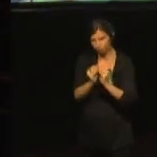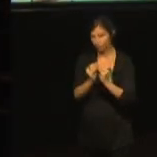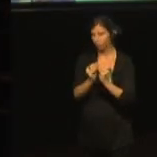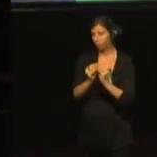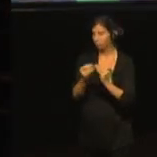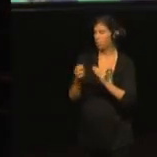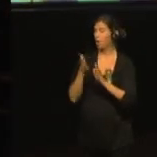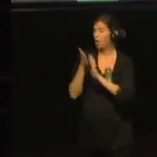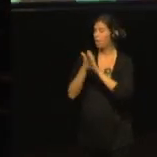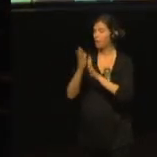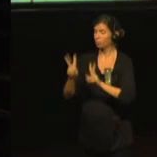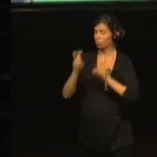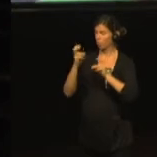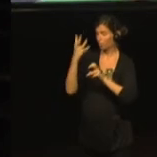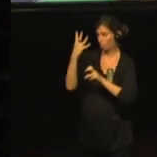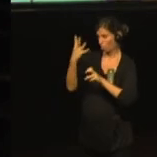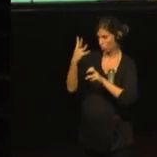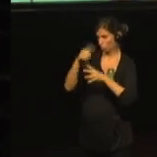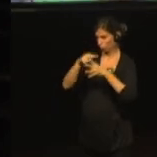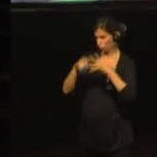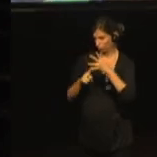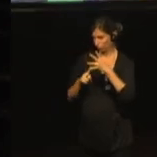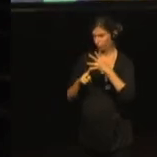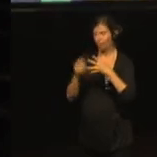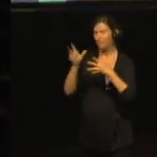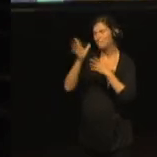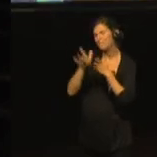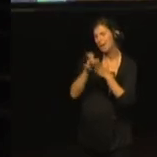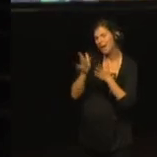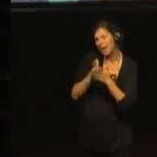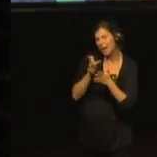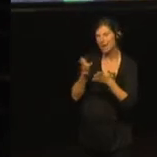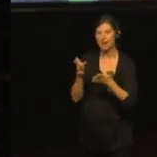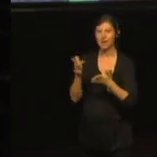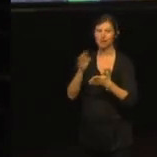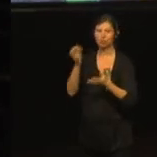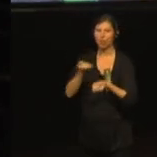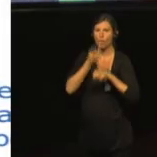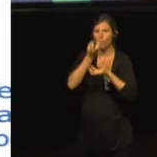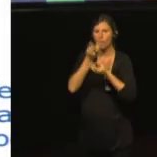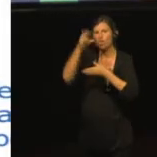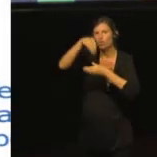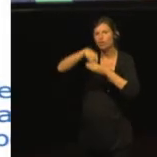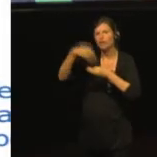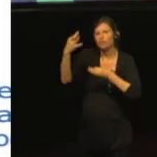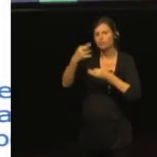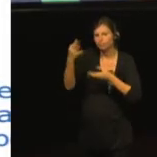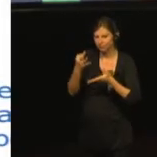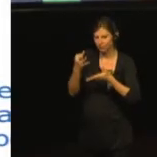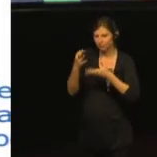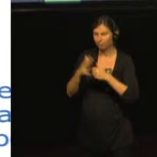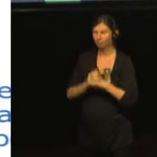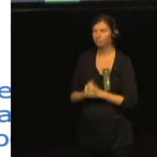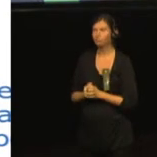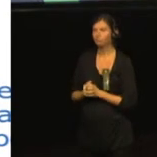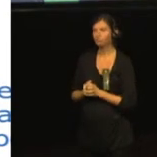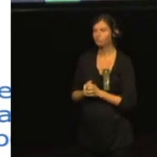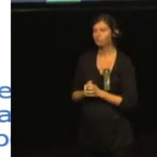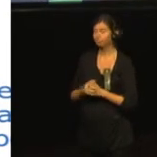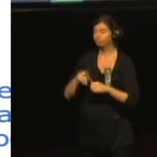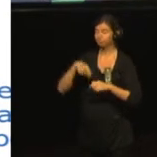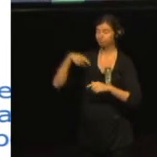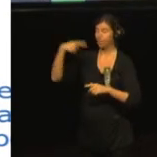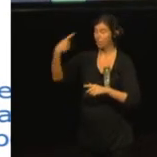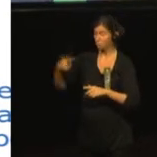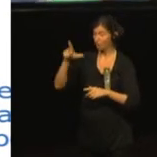del informe, cuántas páginas y qué tipo de información necesitaba el informe. Después, en Lille,